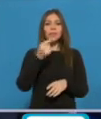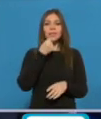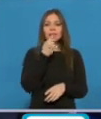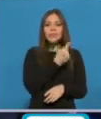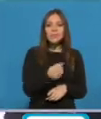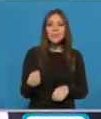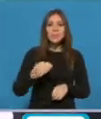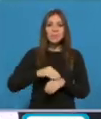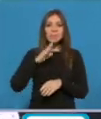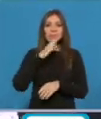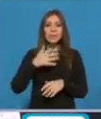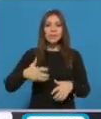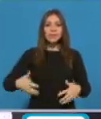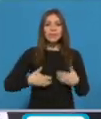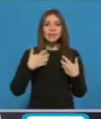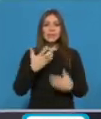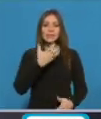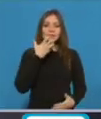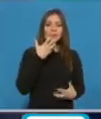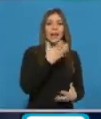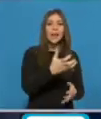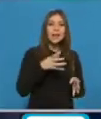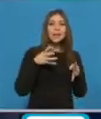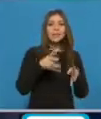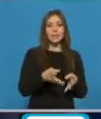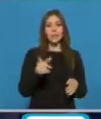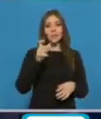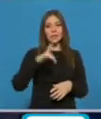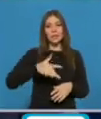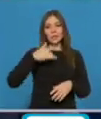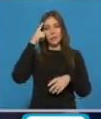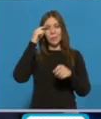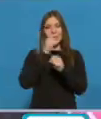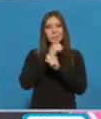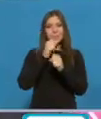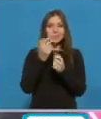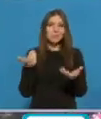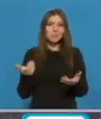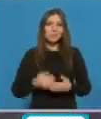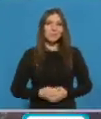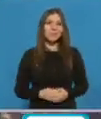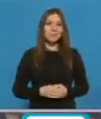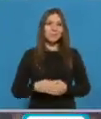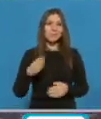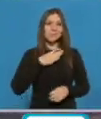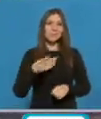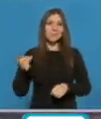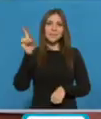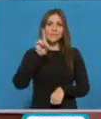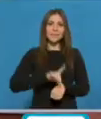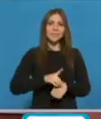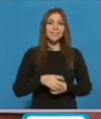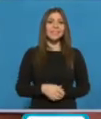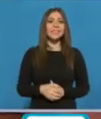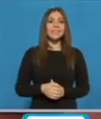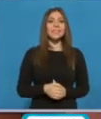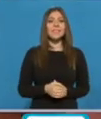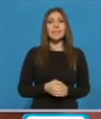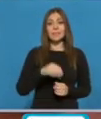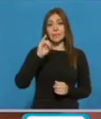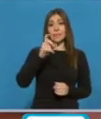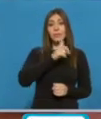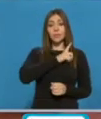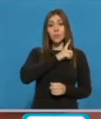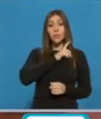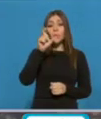un niño pues de repente nos saca de nuestros cabales, Alicia. Buenos días. Buenos días, Alicia. Buenos días. Y no solo ante los